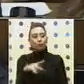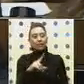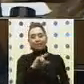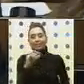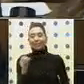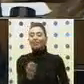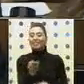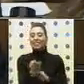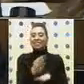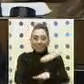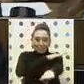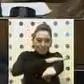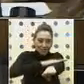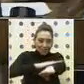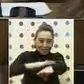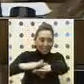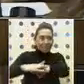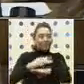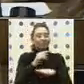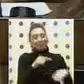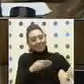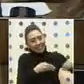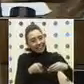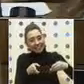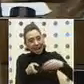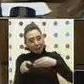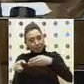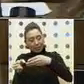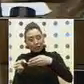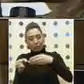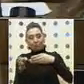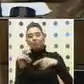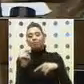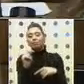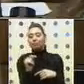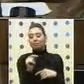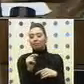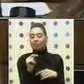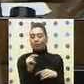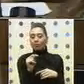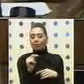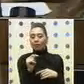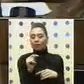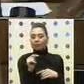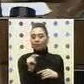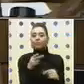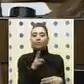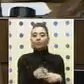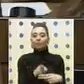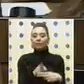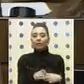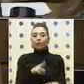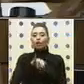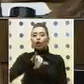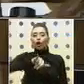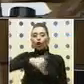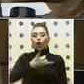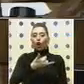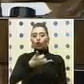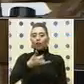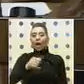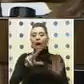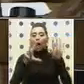Yico. Este camino de la ruta que tiene el nombre